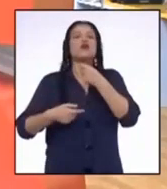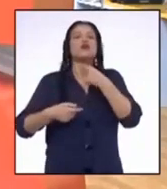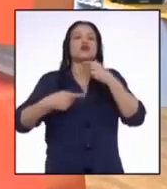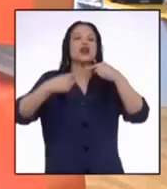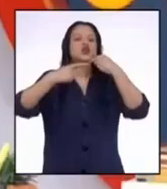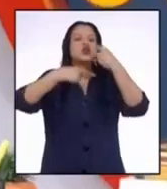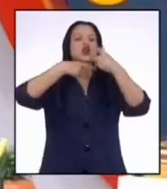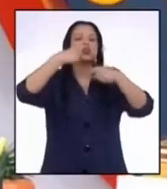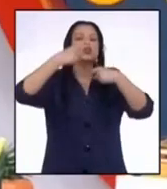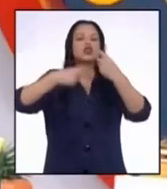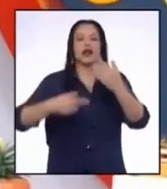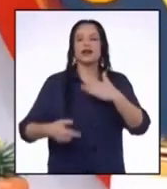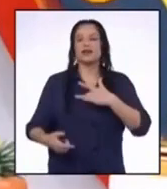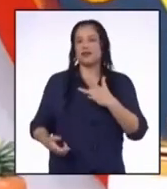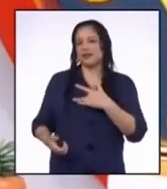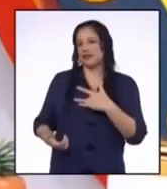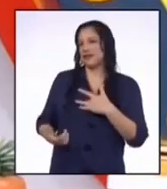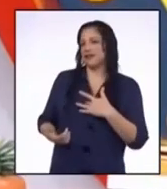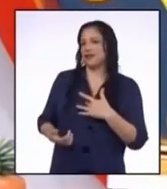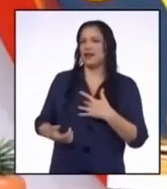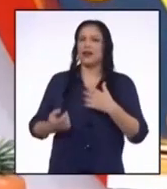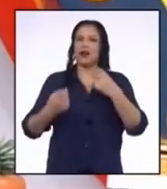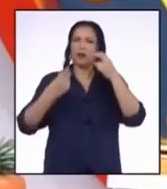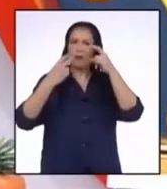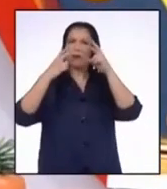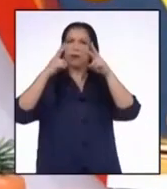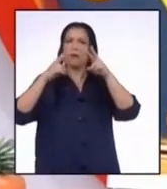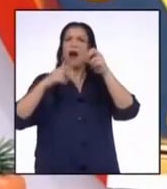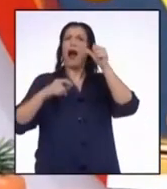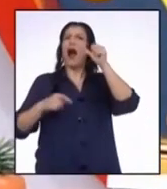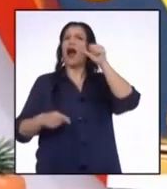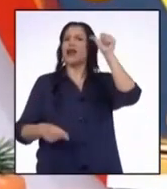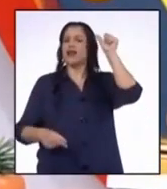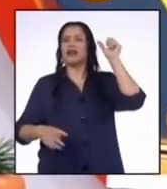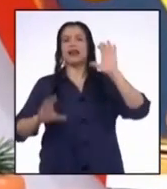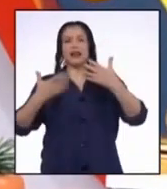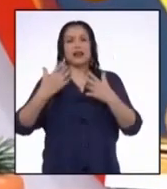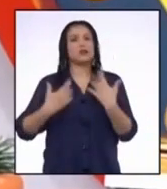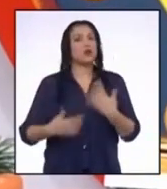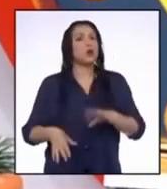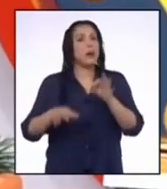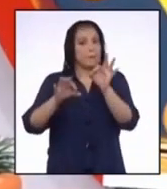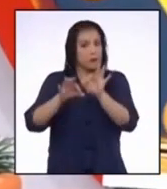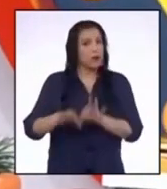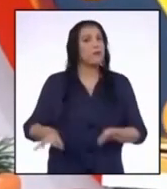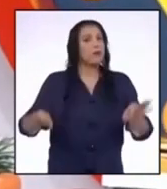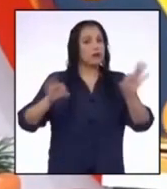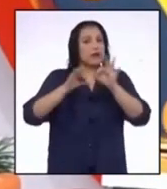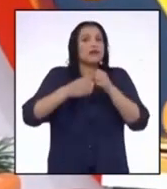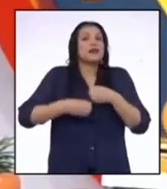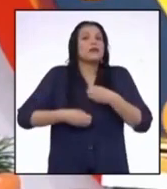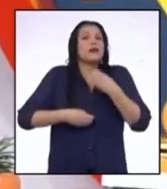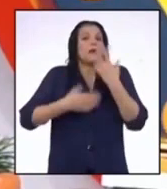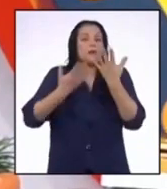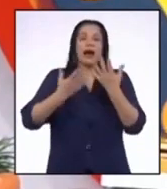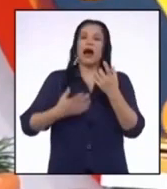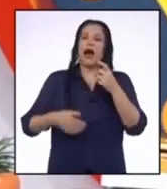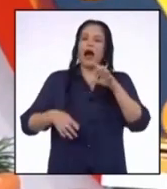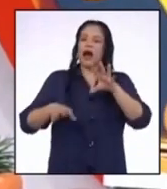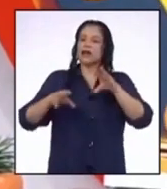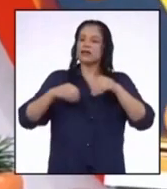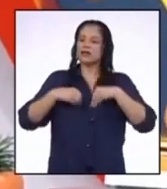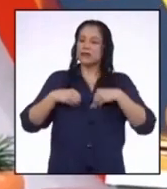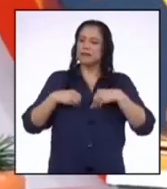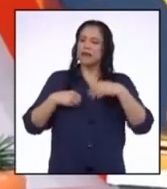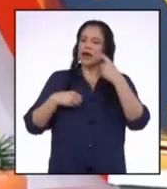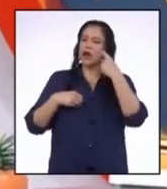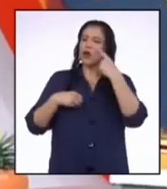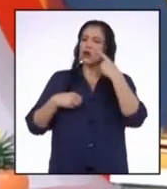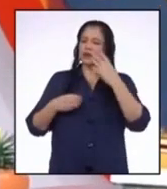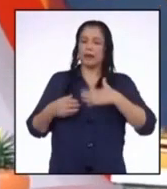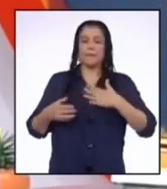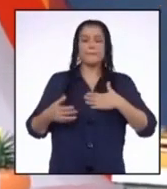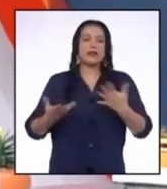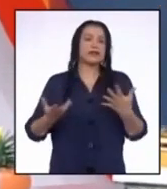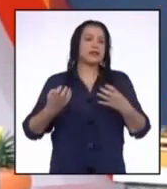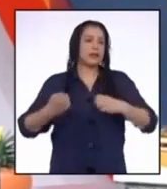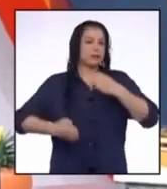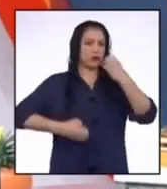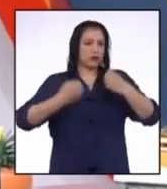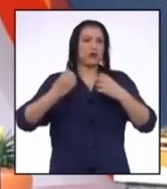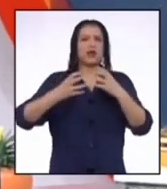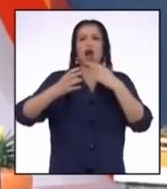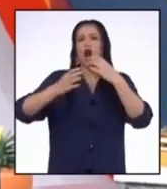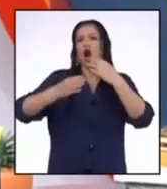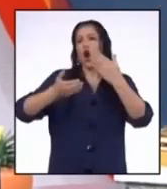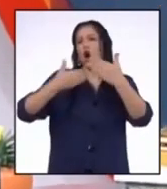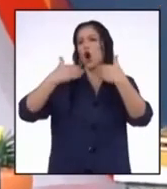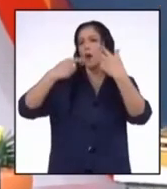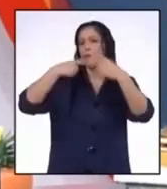a mis amigos. Y como vimos en el programa de ayer, es muy importante hacerlo. Reconocer nuestras emociones, aceptarlas, comunicarlas